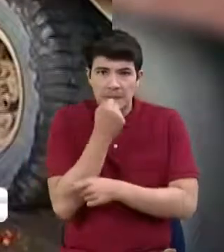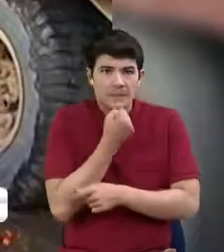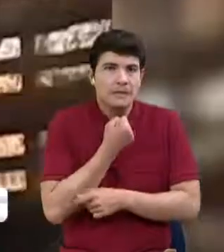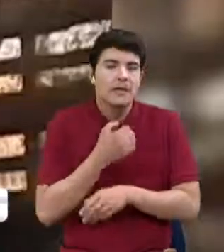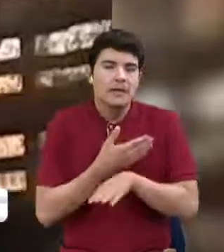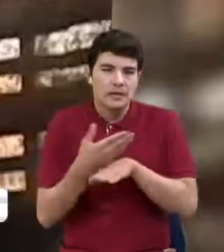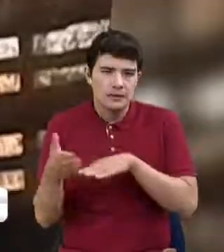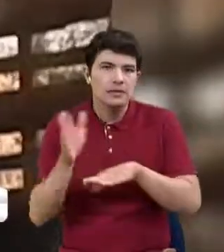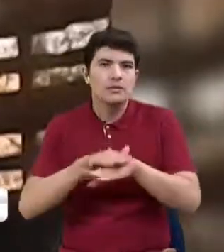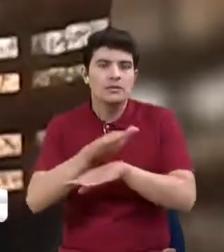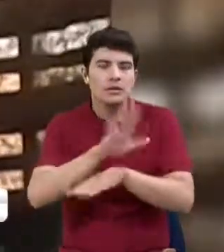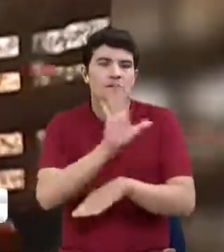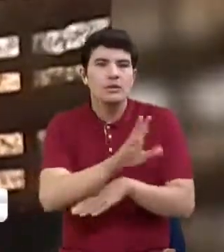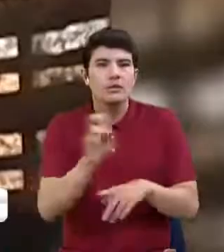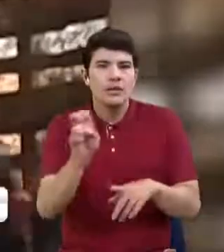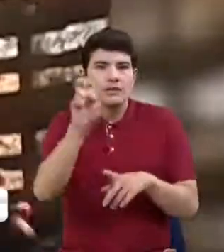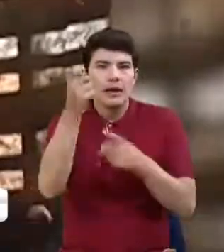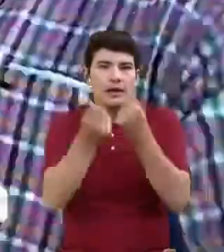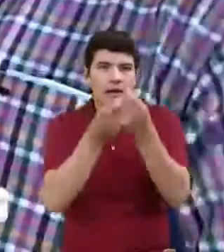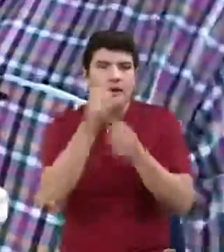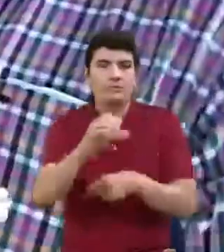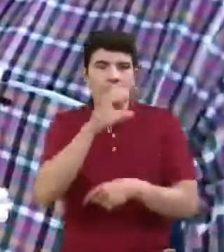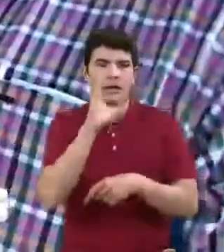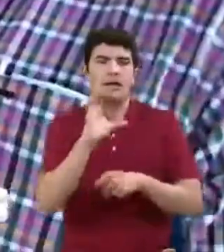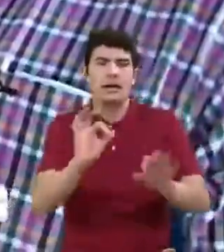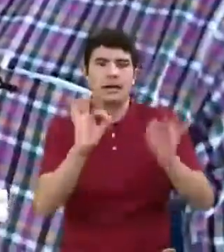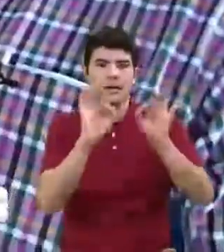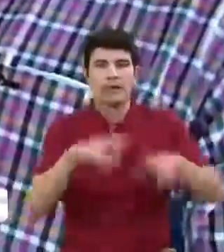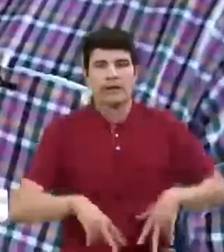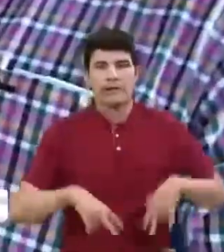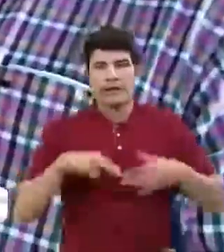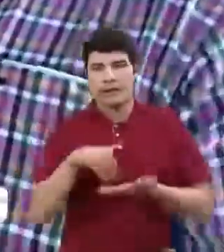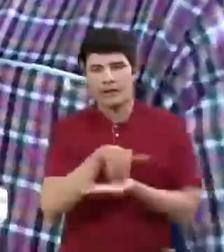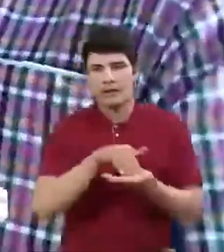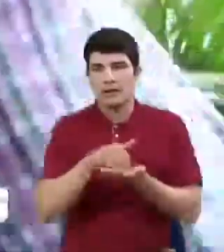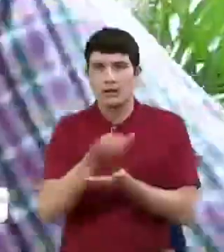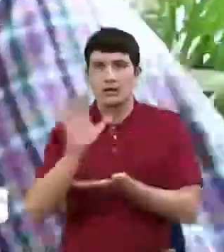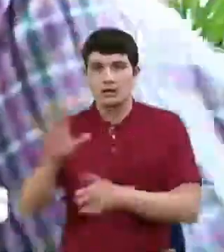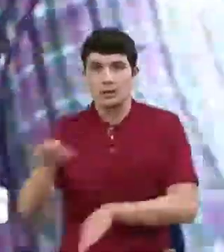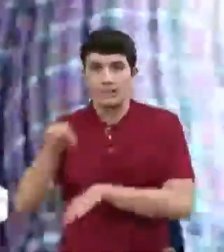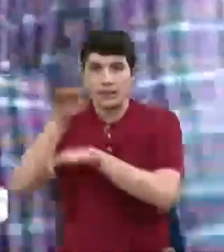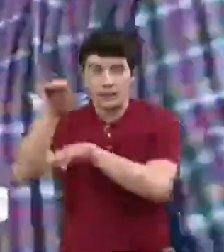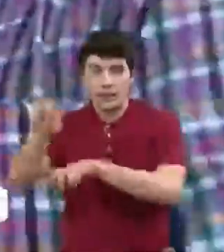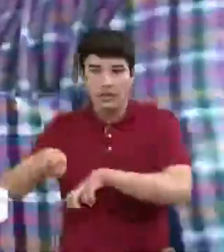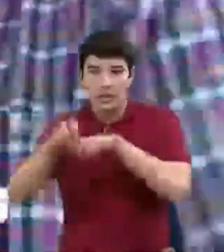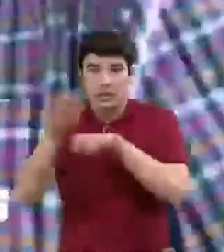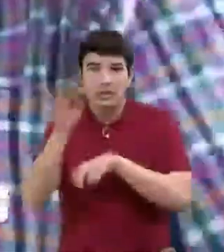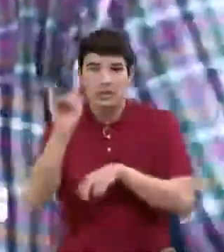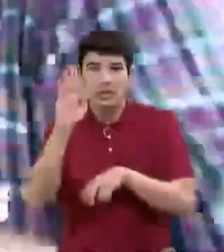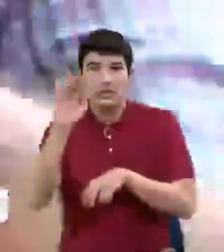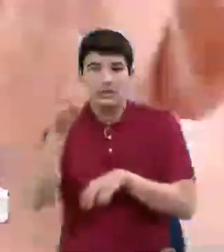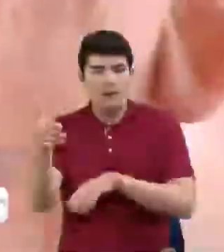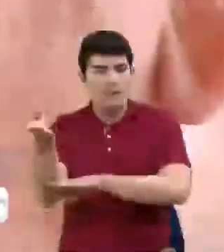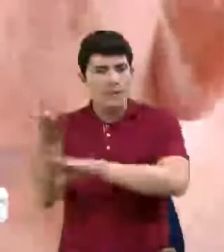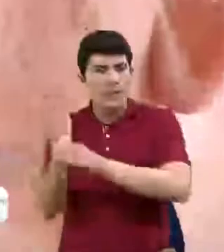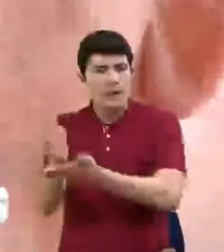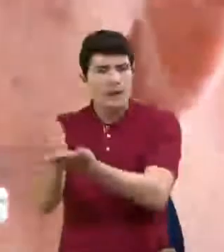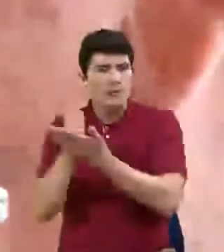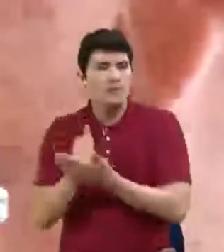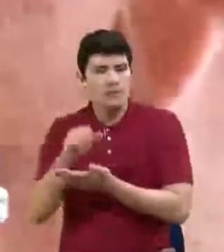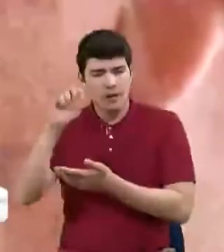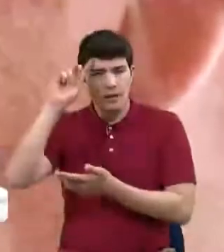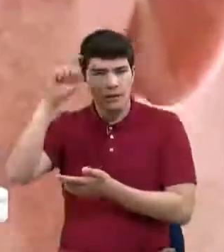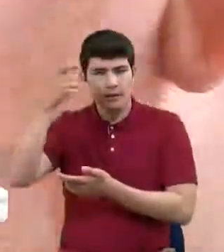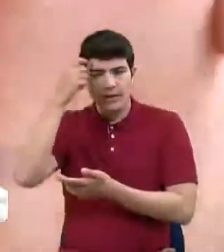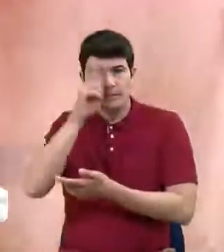repercute en su nivel de ingresos y en su calidad de vida el representante de los cultivadores de palma de tibú pidió apoyo total del gobierno nacional con pie